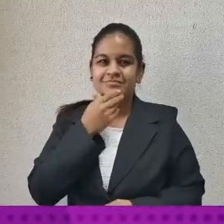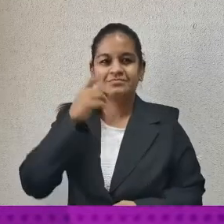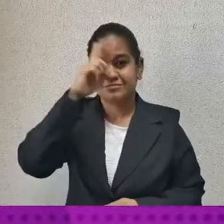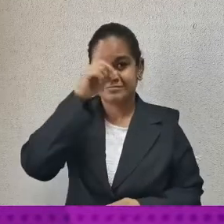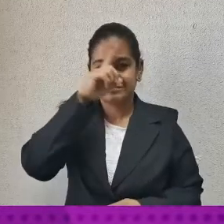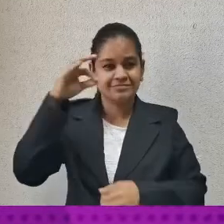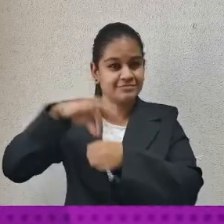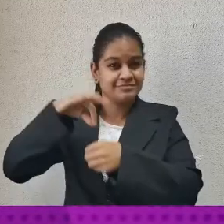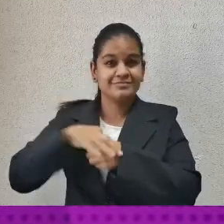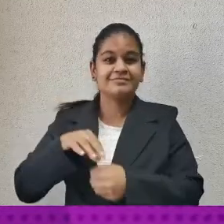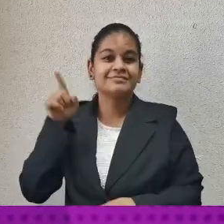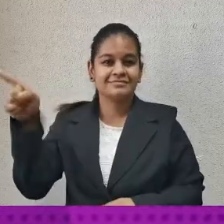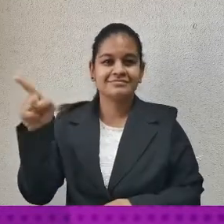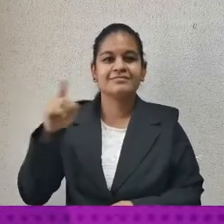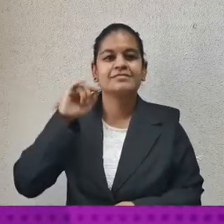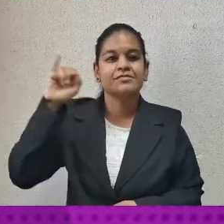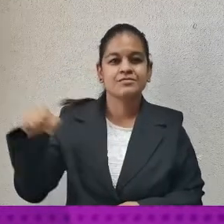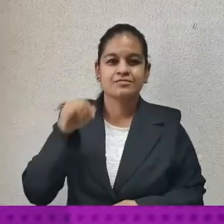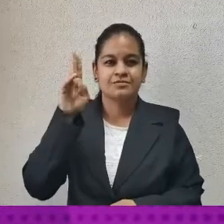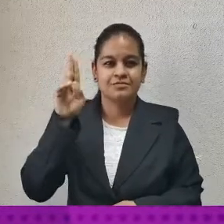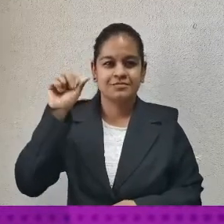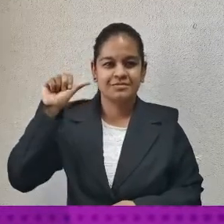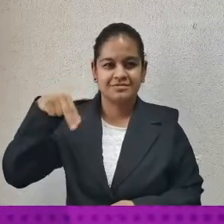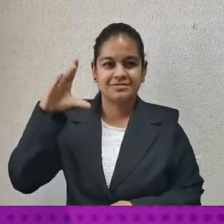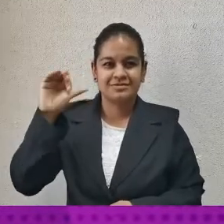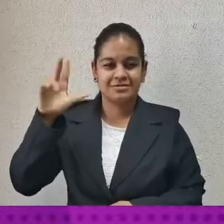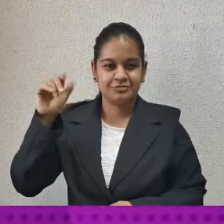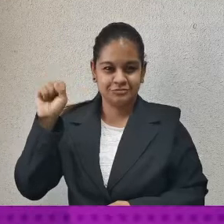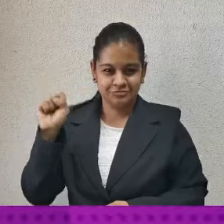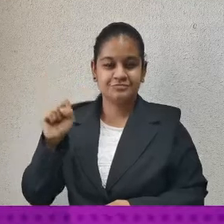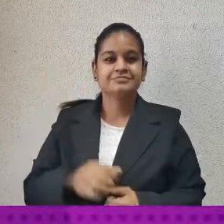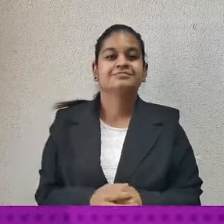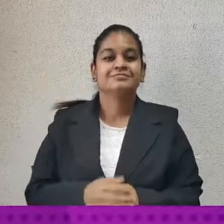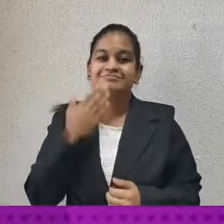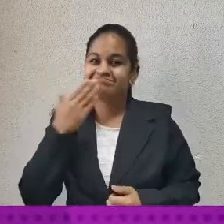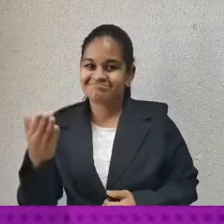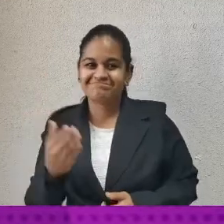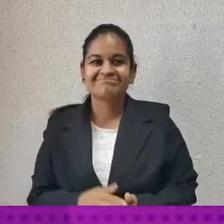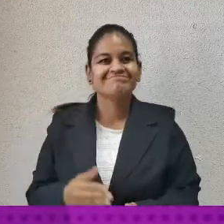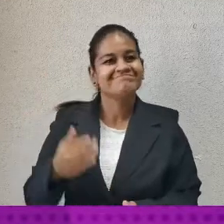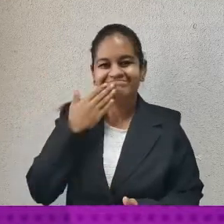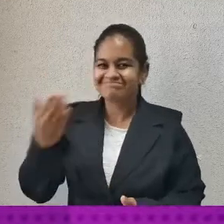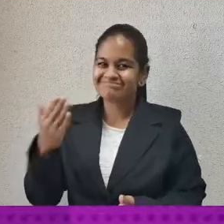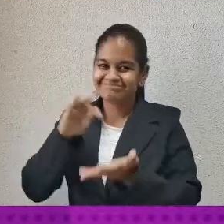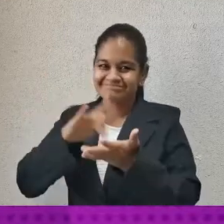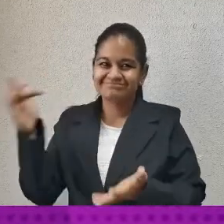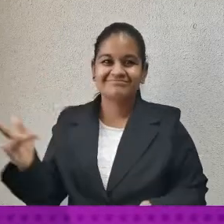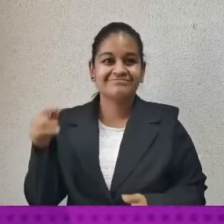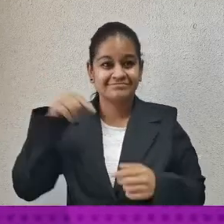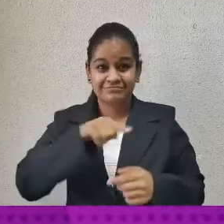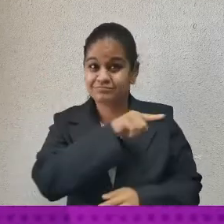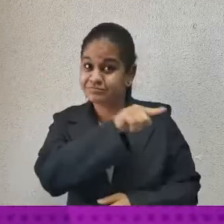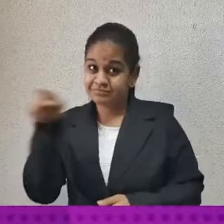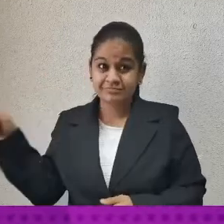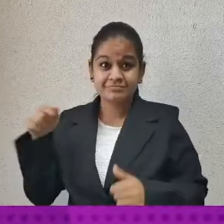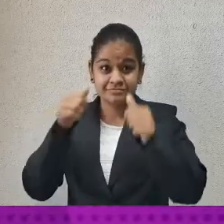al consejero electoral Juan Carlos Cisneros Ruiz. Consejero, ¿cómo está? Muy bien, muchas gracias. Agradecemos a todas las personas